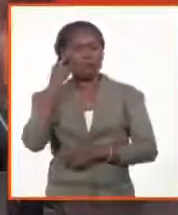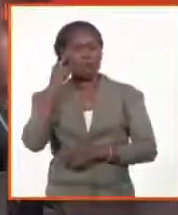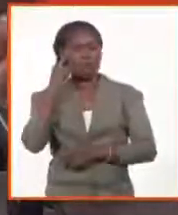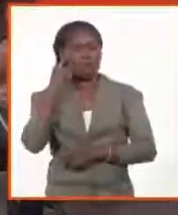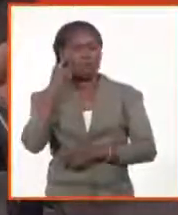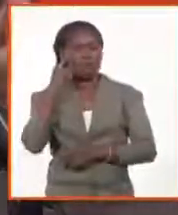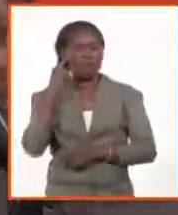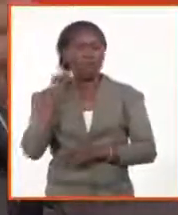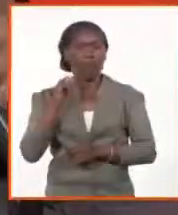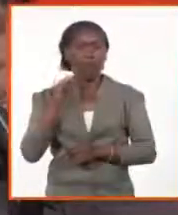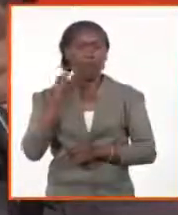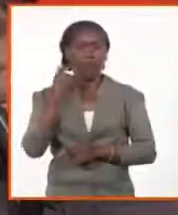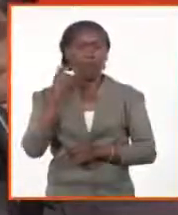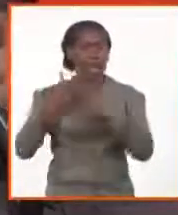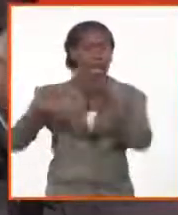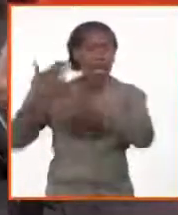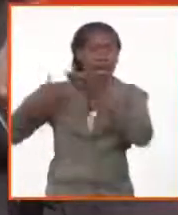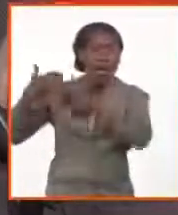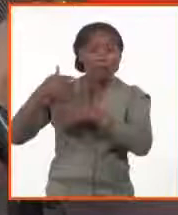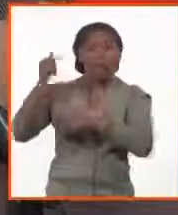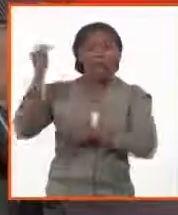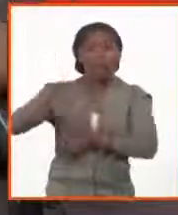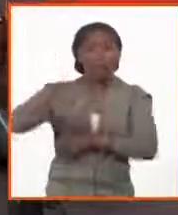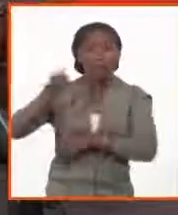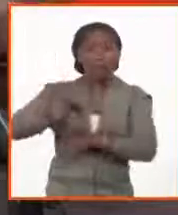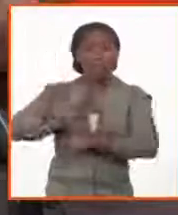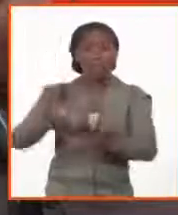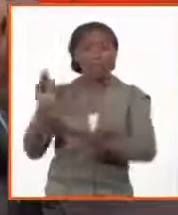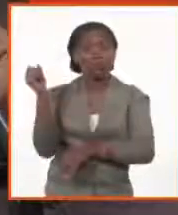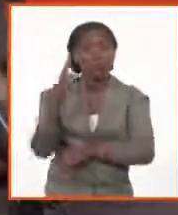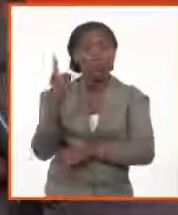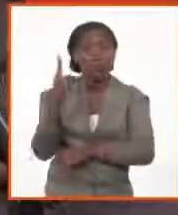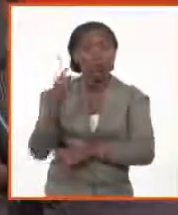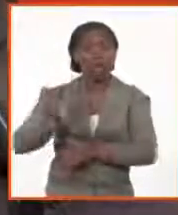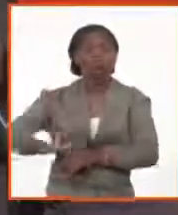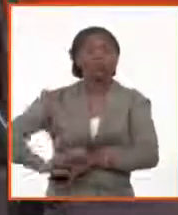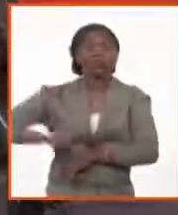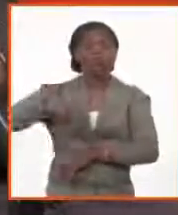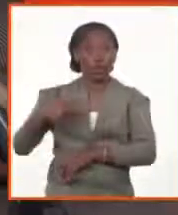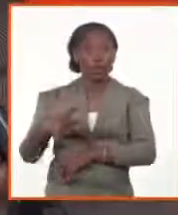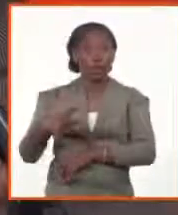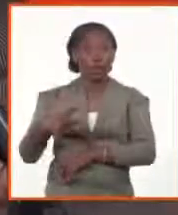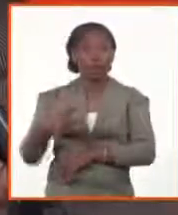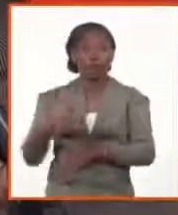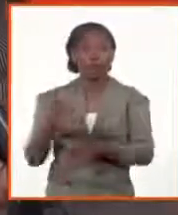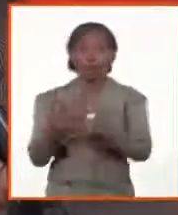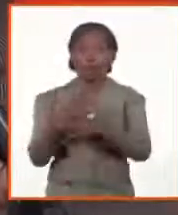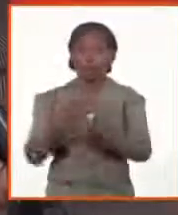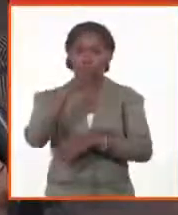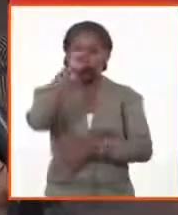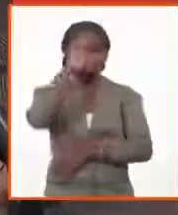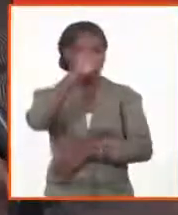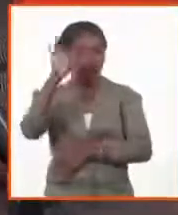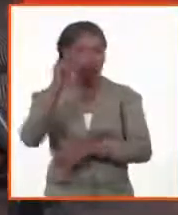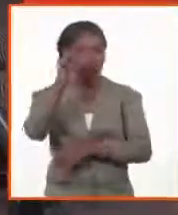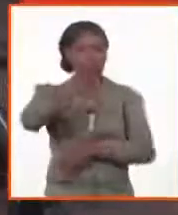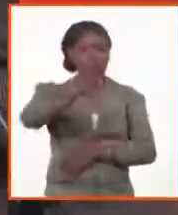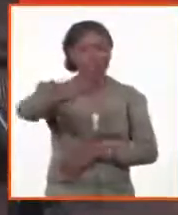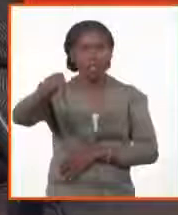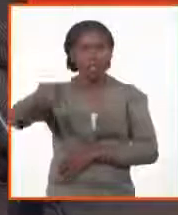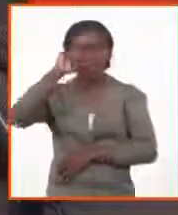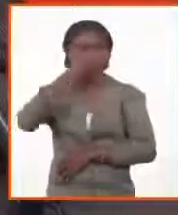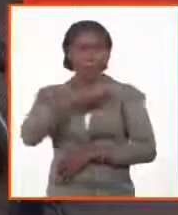ante un fenómeno que desconocíamos un colectivo de diferentes hospitales diferentes pero